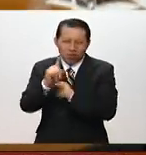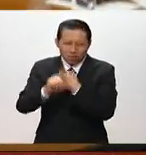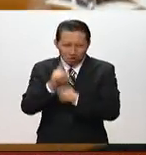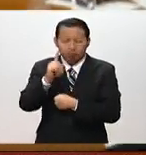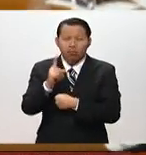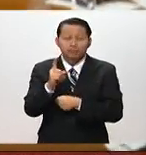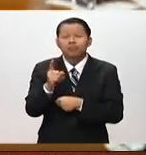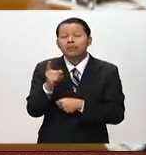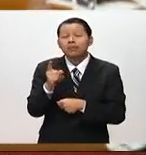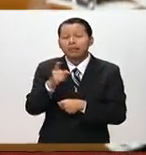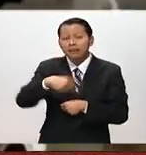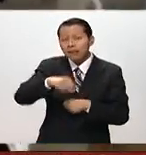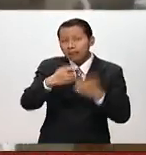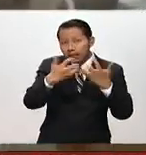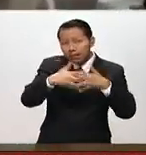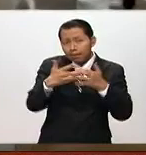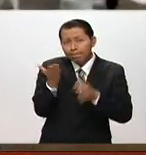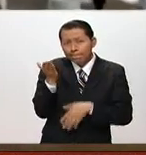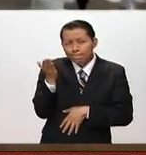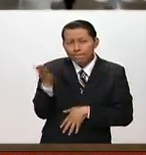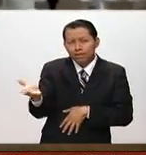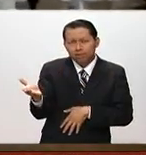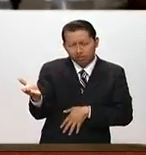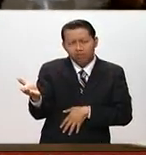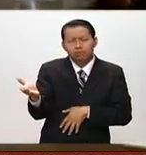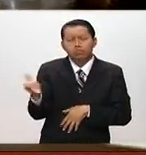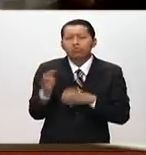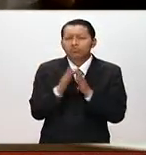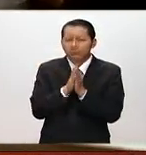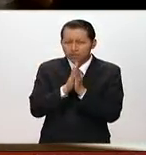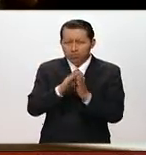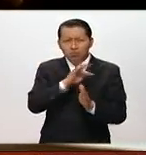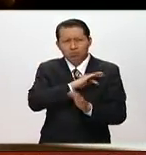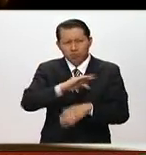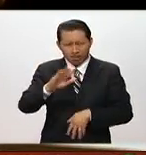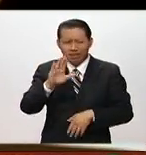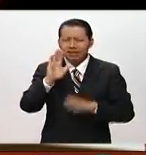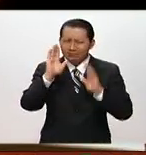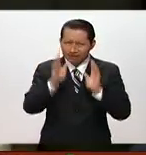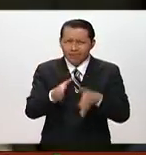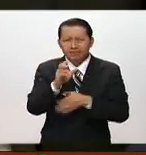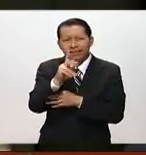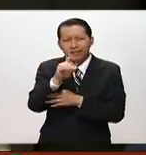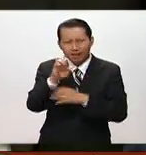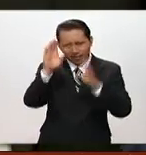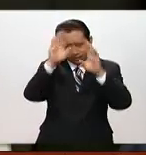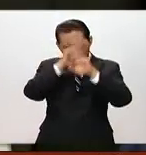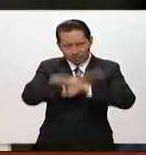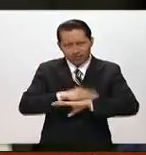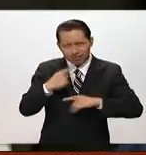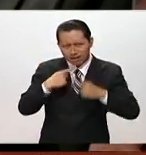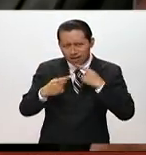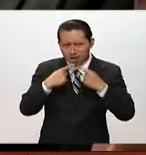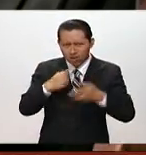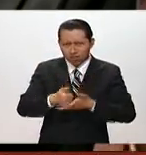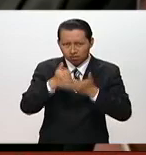un llamado a resolver el conflicto magisterial de manera pacífica, sobre todo por la vía del